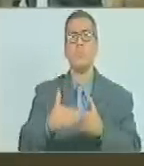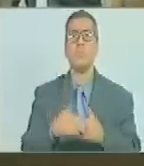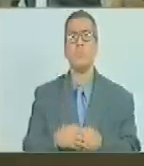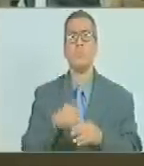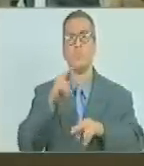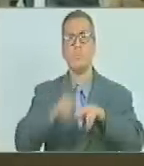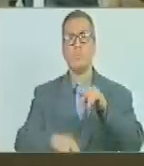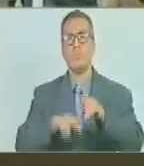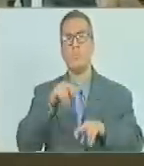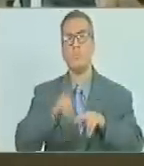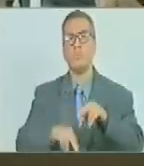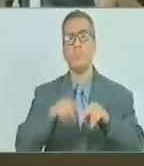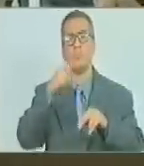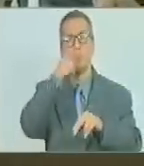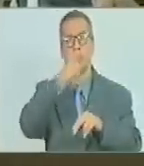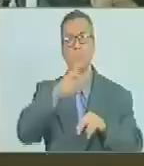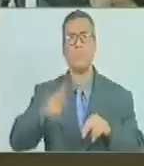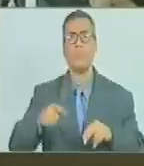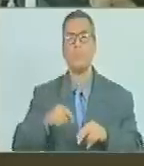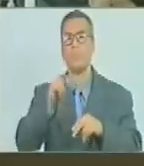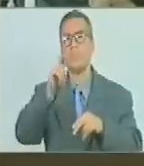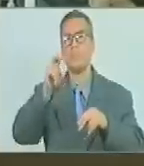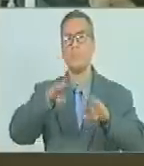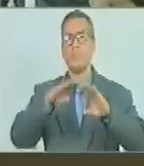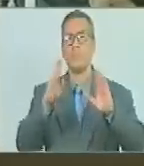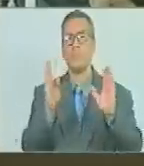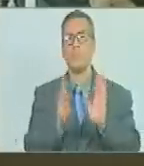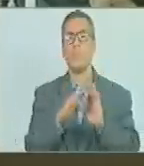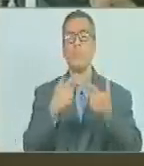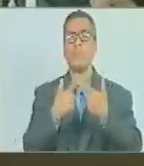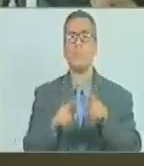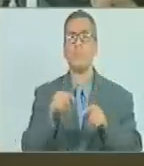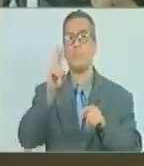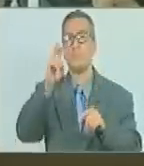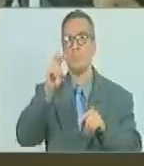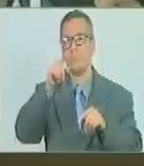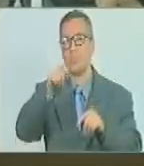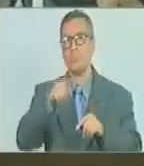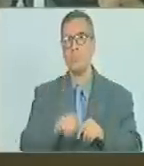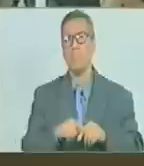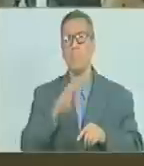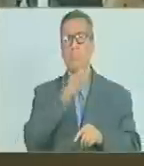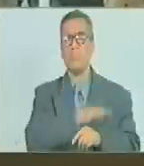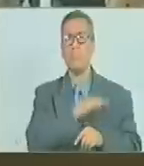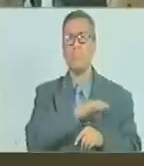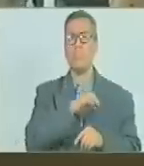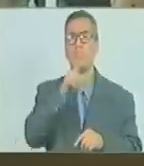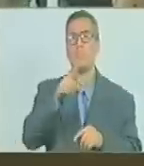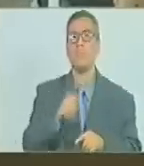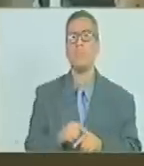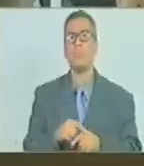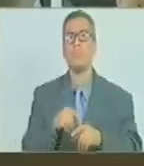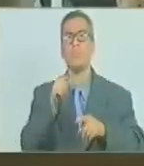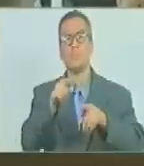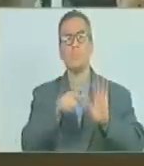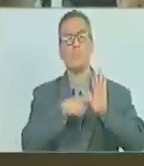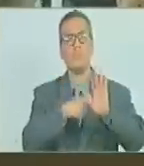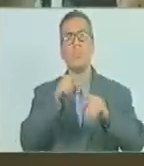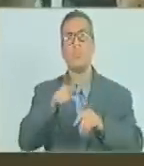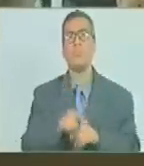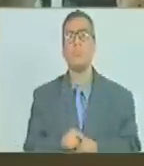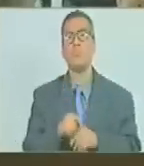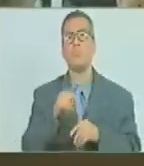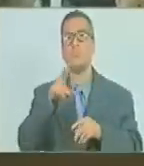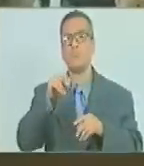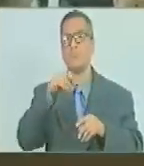la construcción de pueblo y un nuevo mundo libre para una nueva sociedad. El imperio muestra sus garras. No son